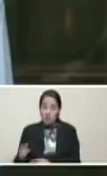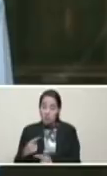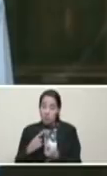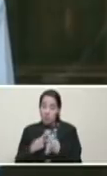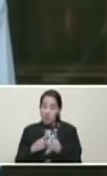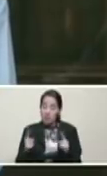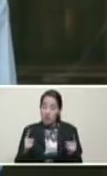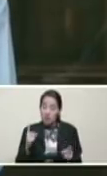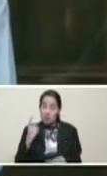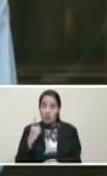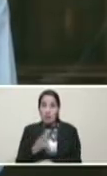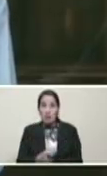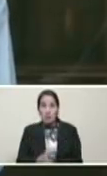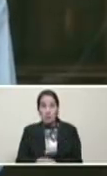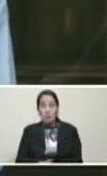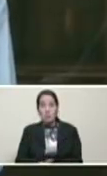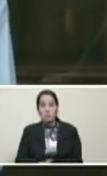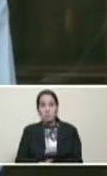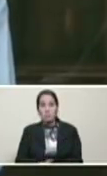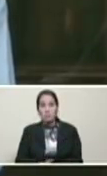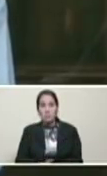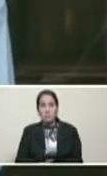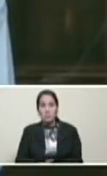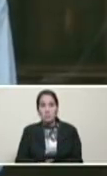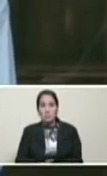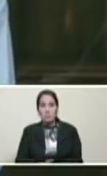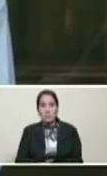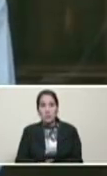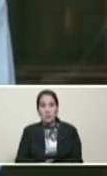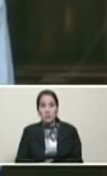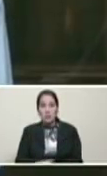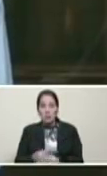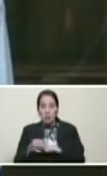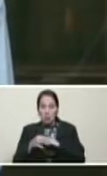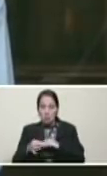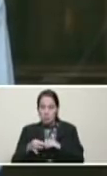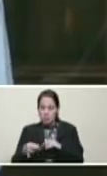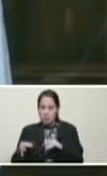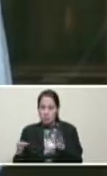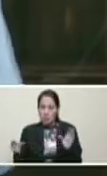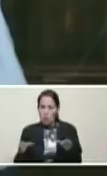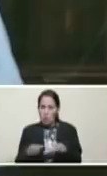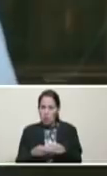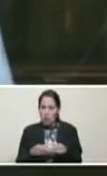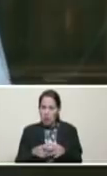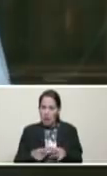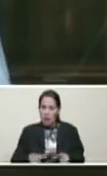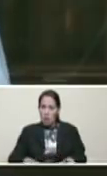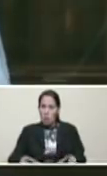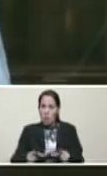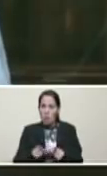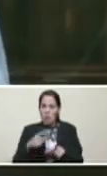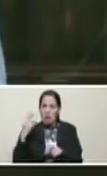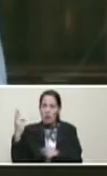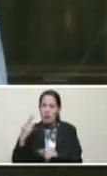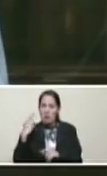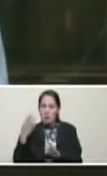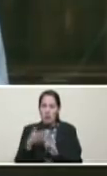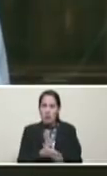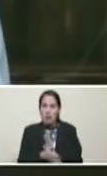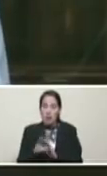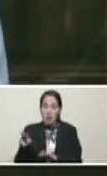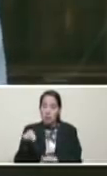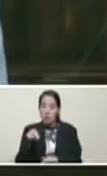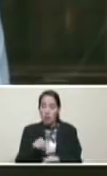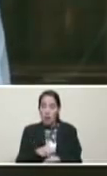garantizar de lo local lo regional lo nacional y de lo nacional regional y local debemos